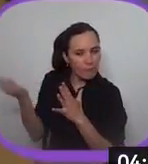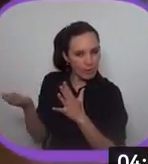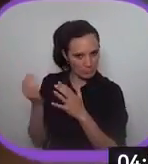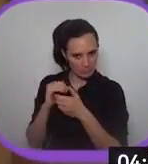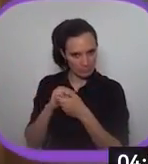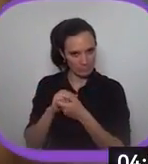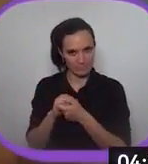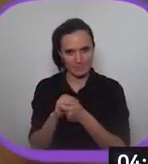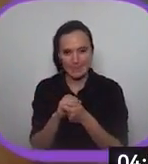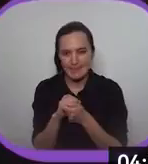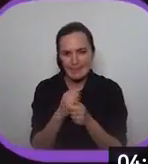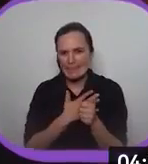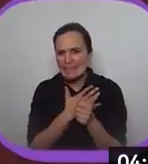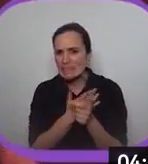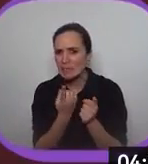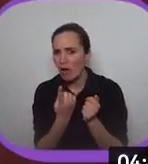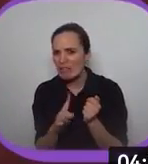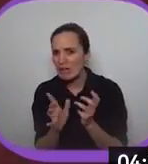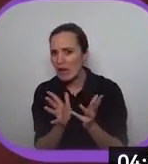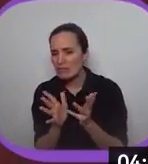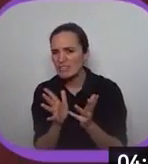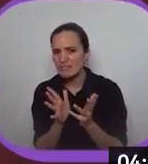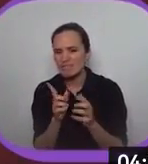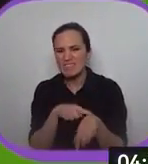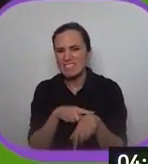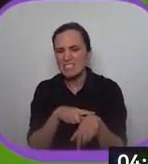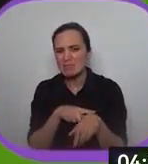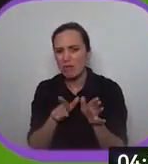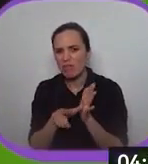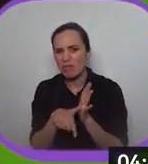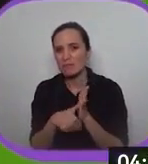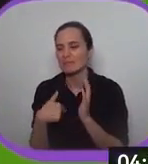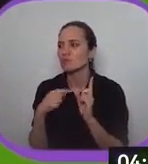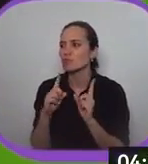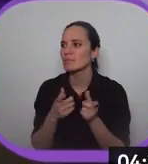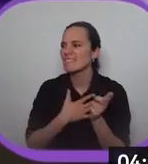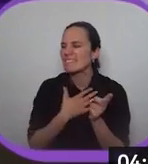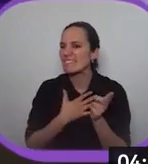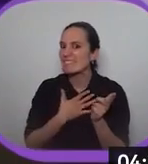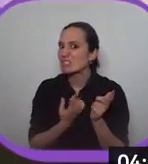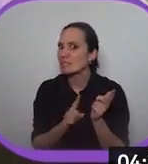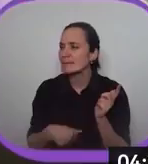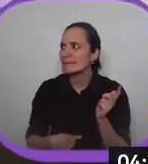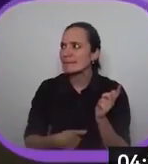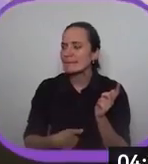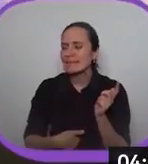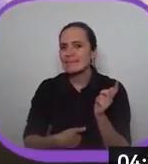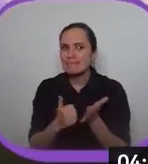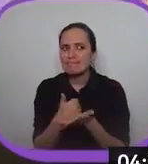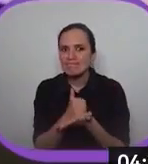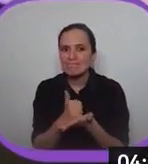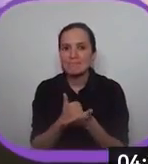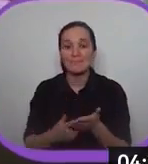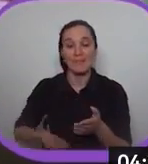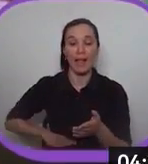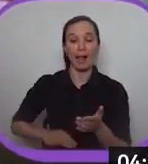del multiverso. Tengo un mal presentimiento con esto. Llevan ahí mucho tiempo. Yo también tengo un presentimiento en el estómago.